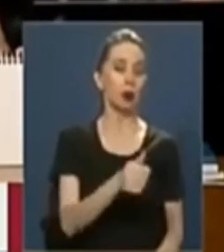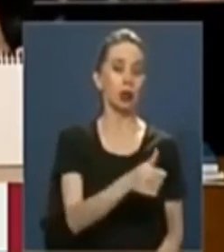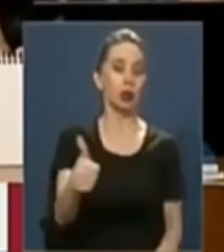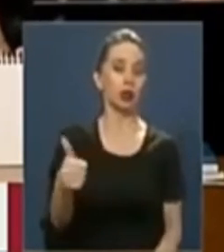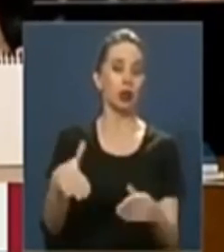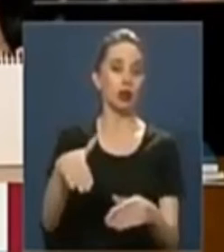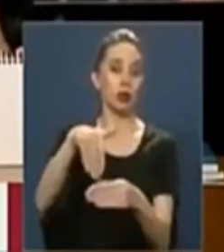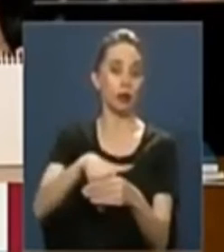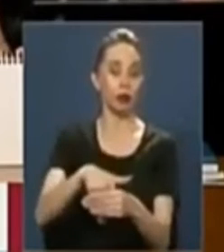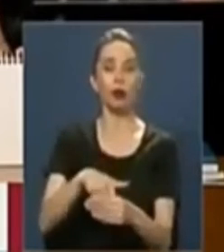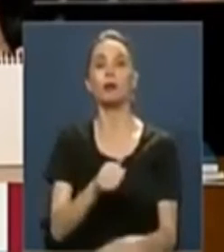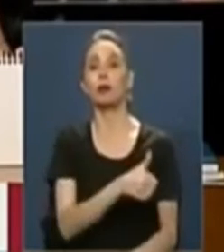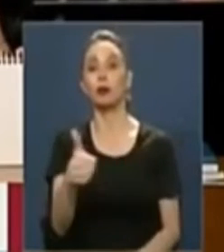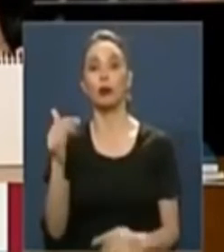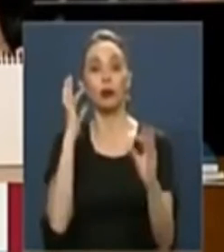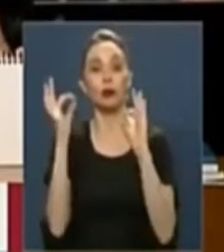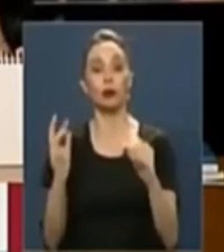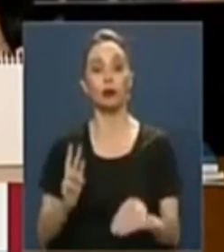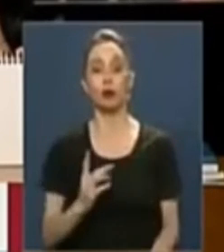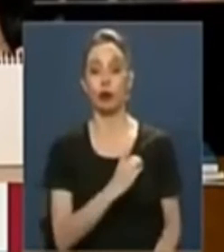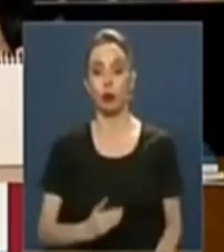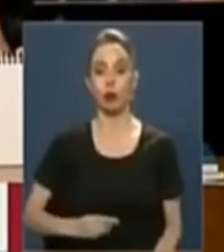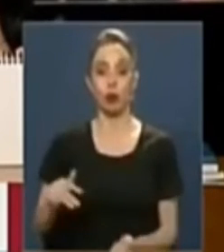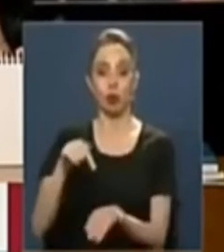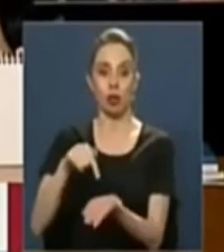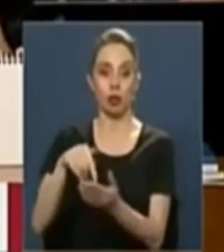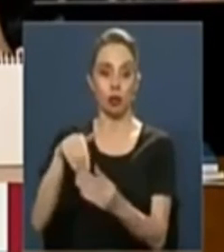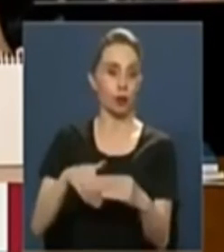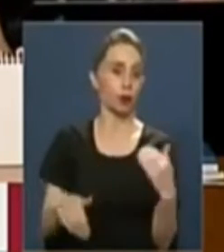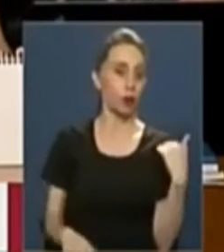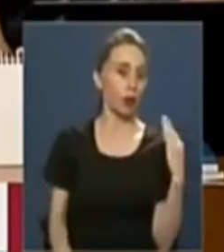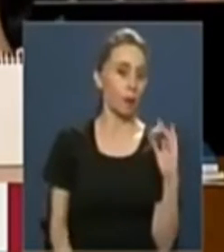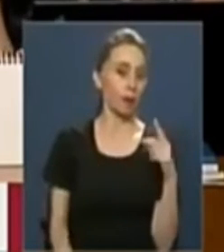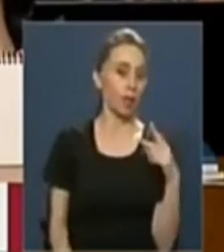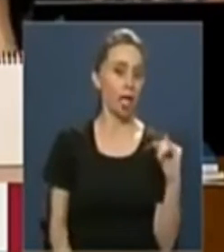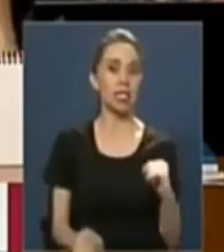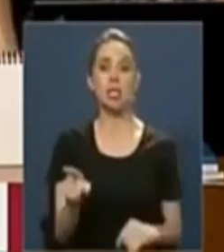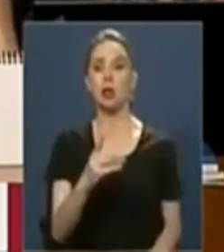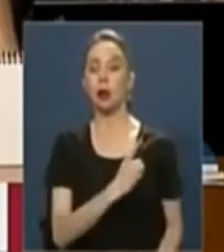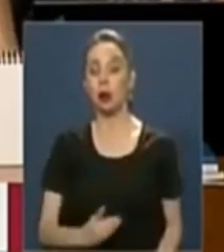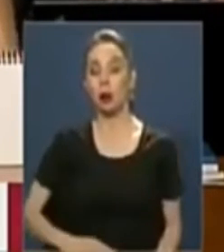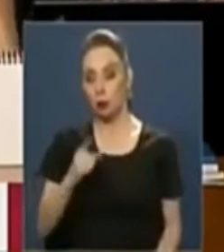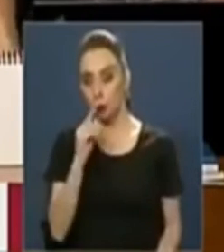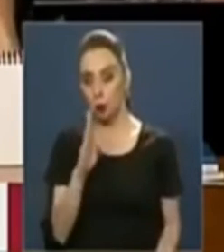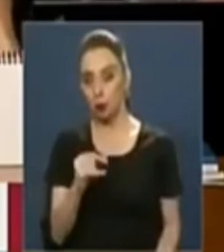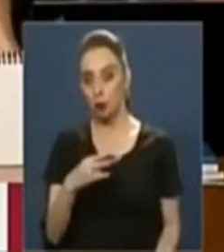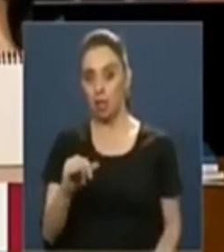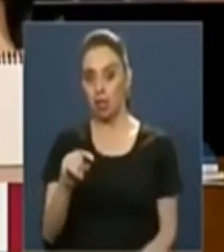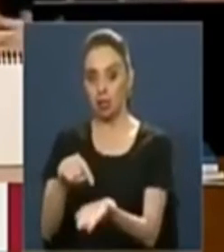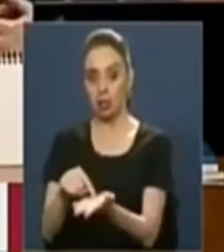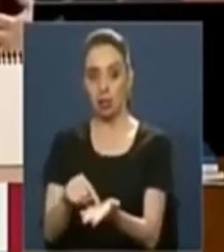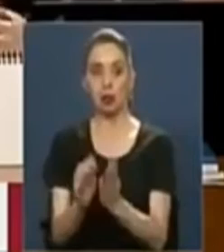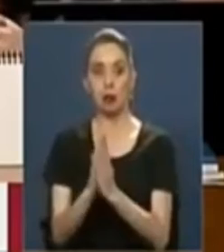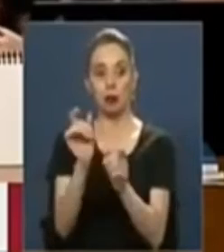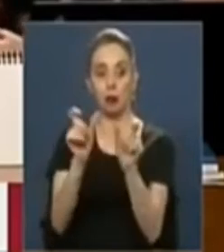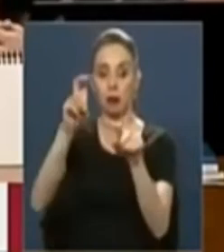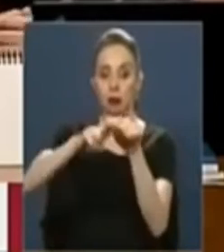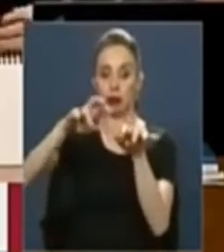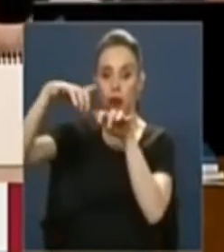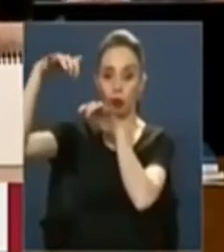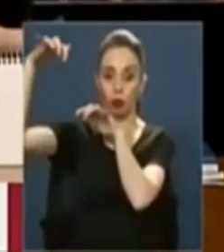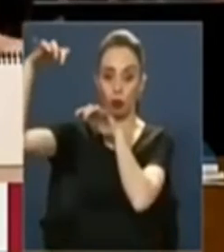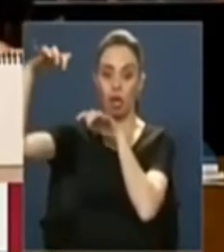Han votado todas las señoras y señores diputados. Diputado Bianchi, le voy a pedir a las tribunas que